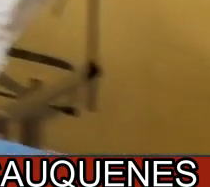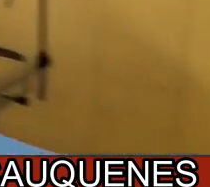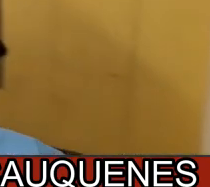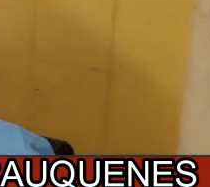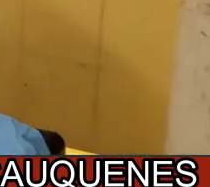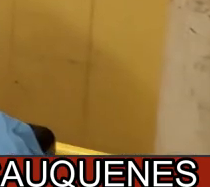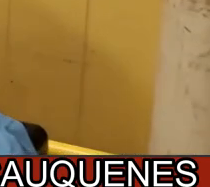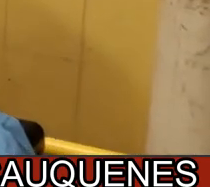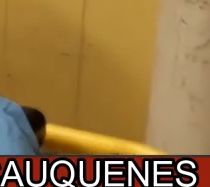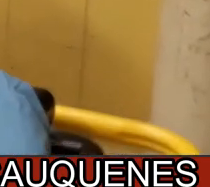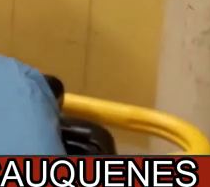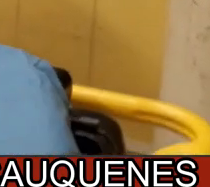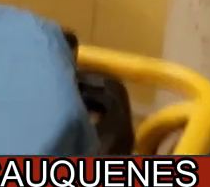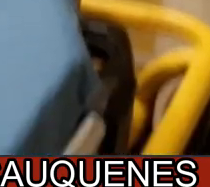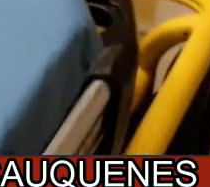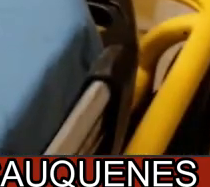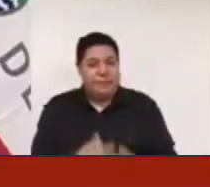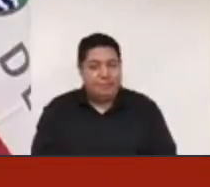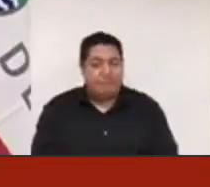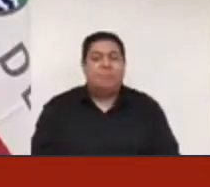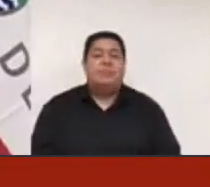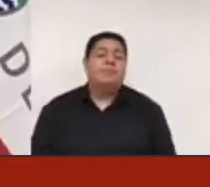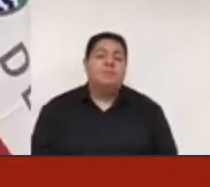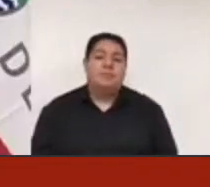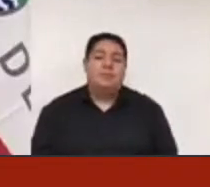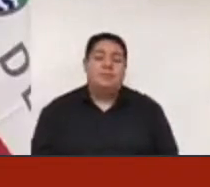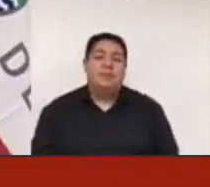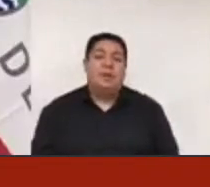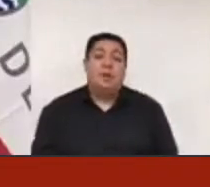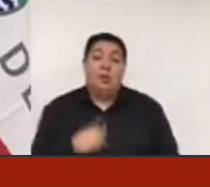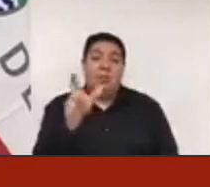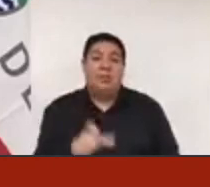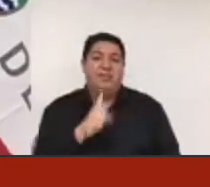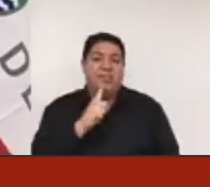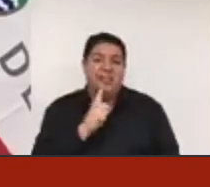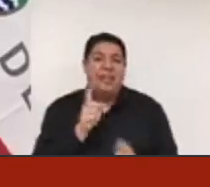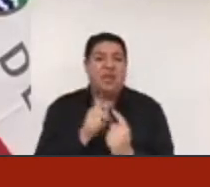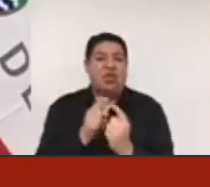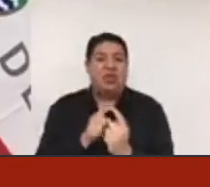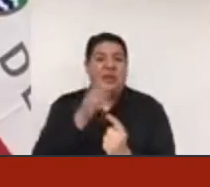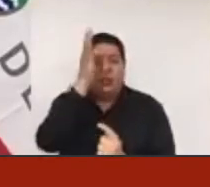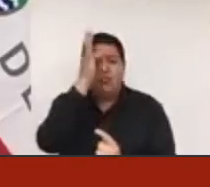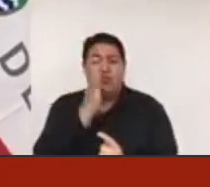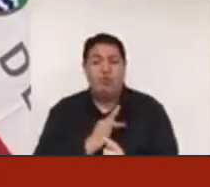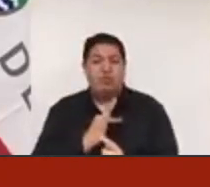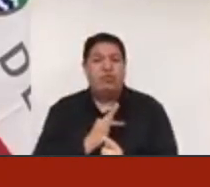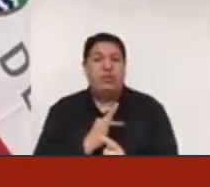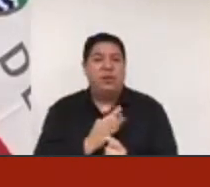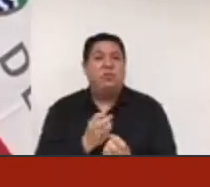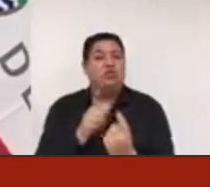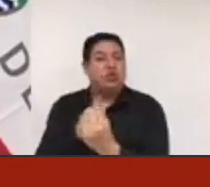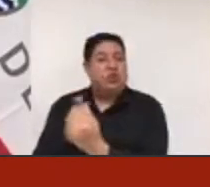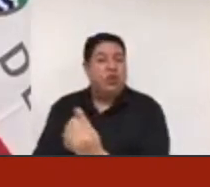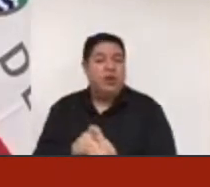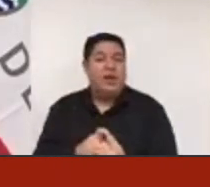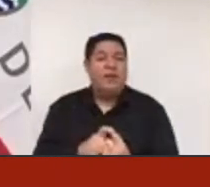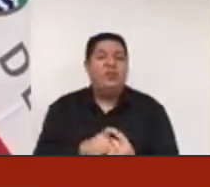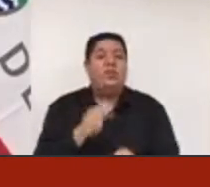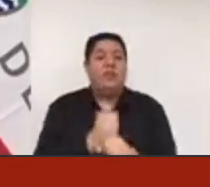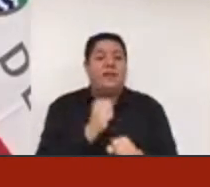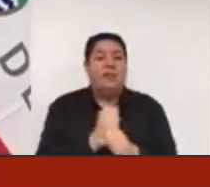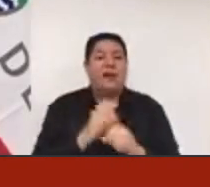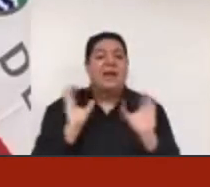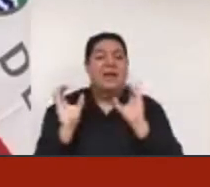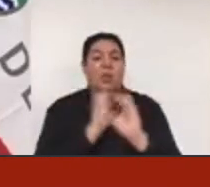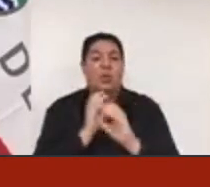que tuvo el paciente en la zona esta persona tiene muchos contactos es un funcionario del hospital de cauquenes tiene